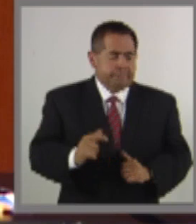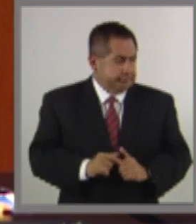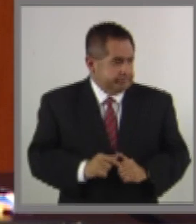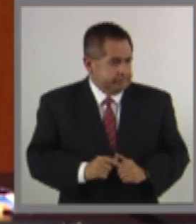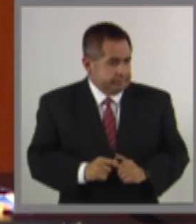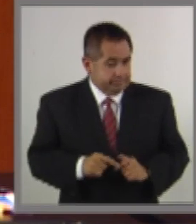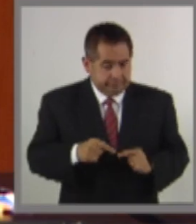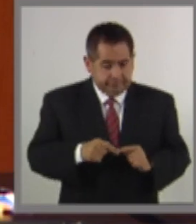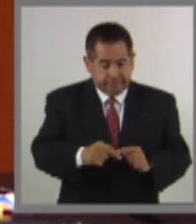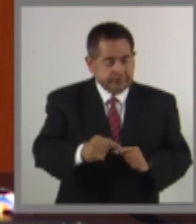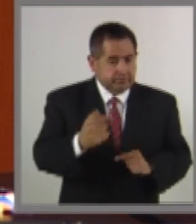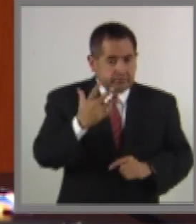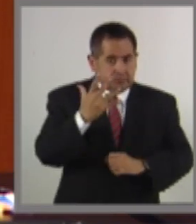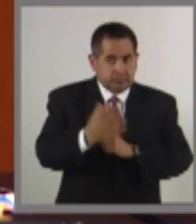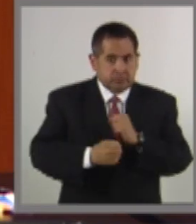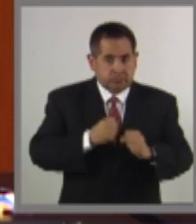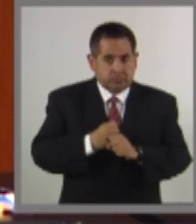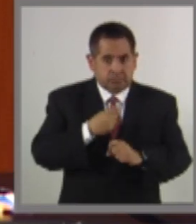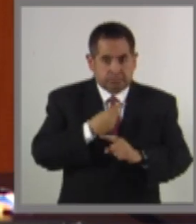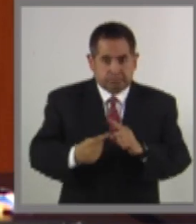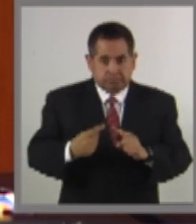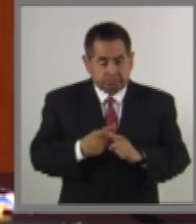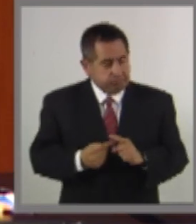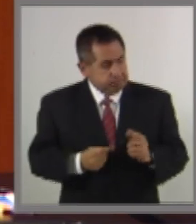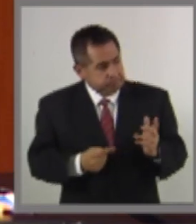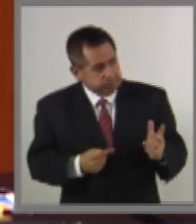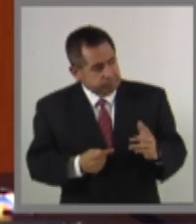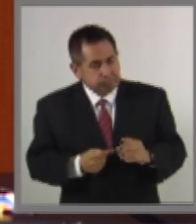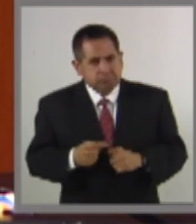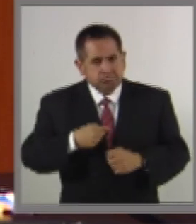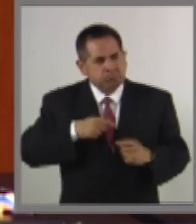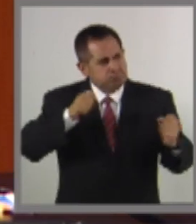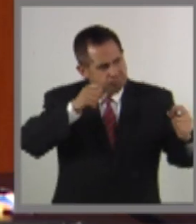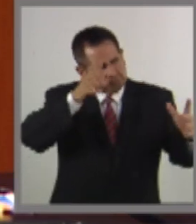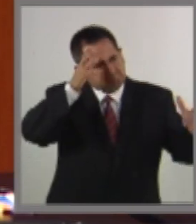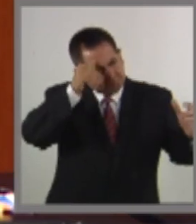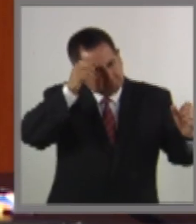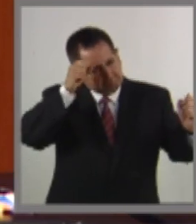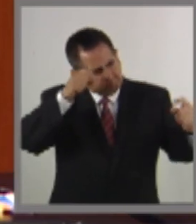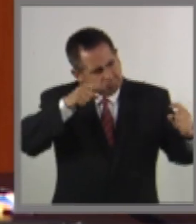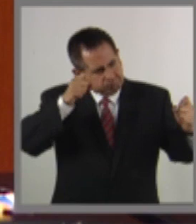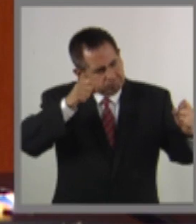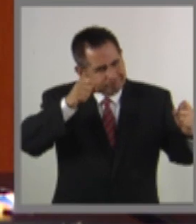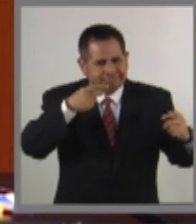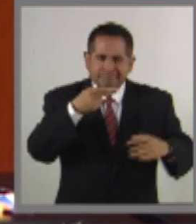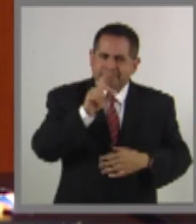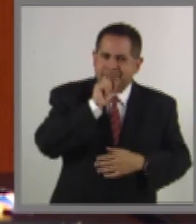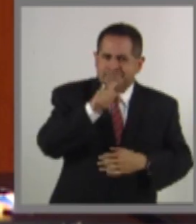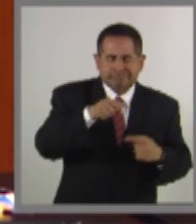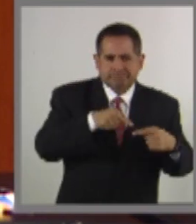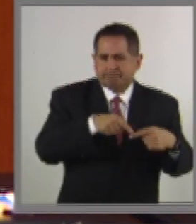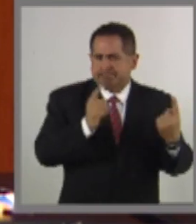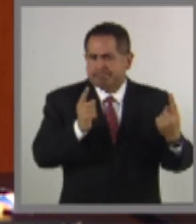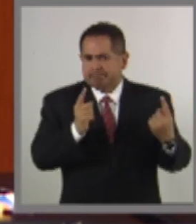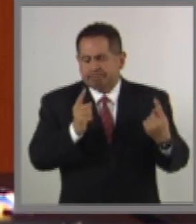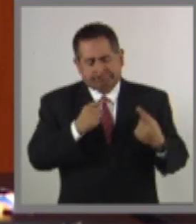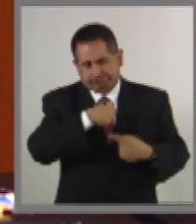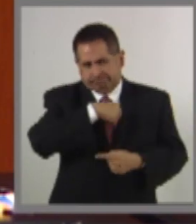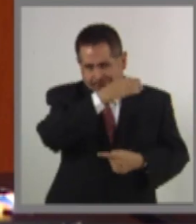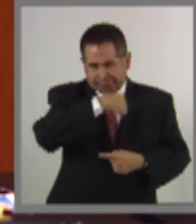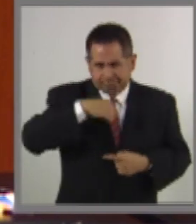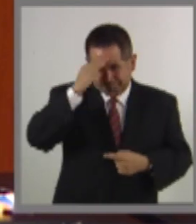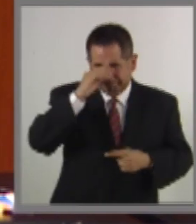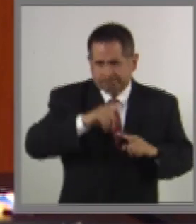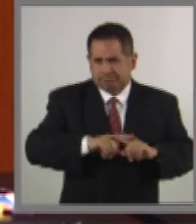estos 5 años y medio hemos coincidido y hemos tenido diferencias.